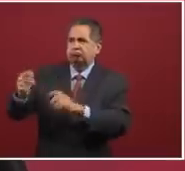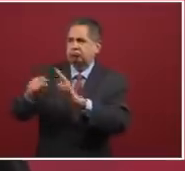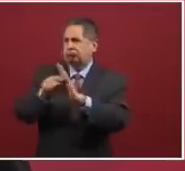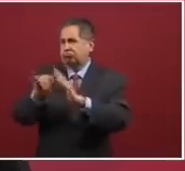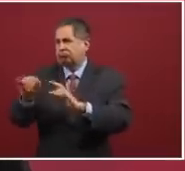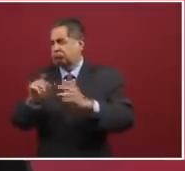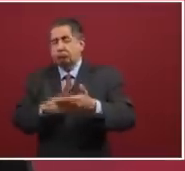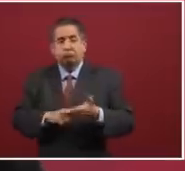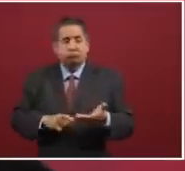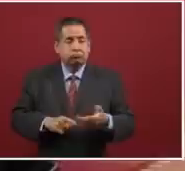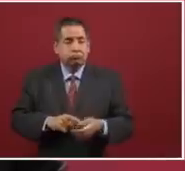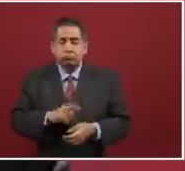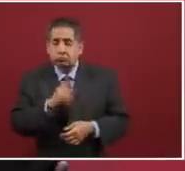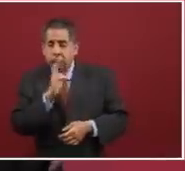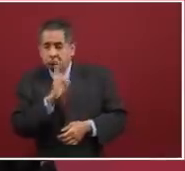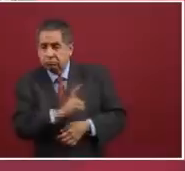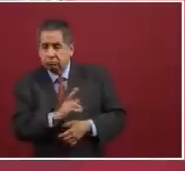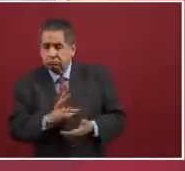y